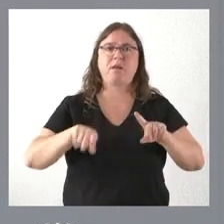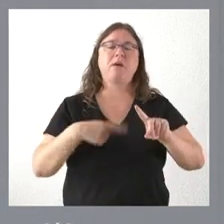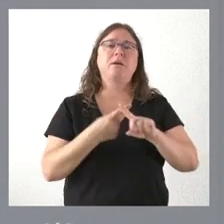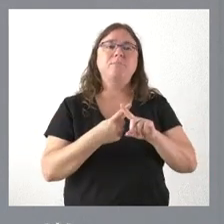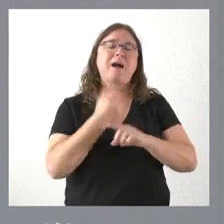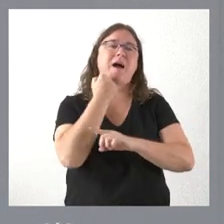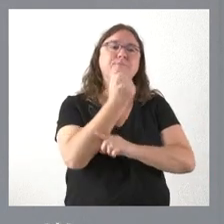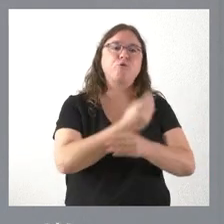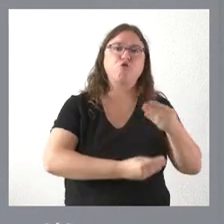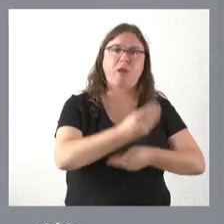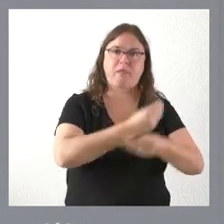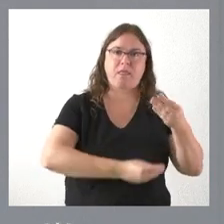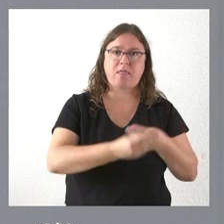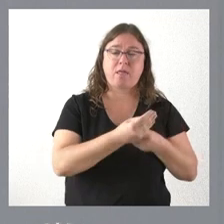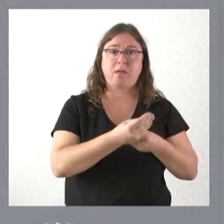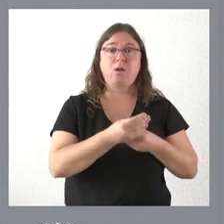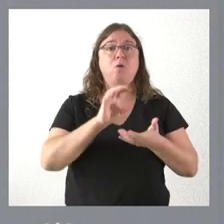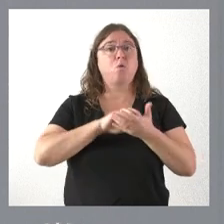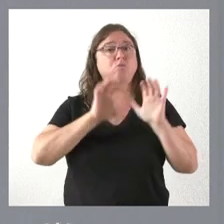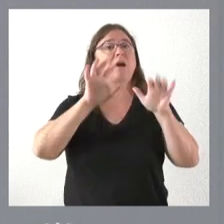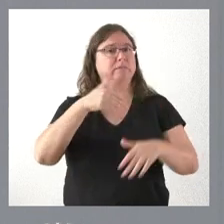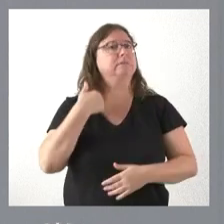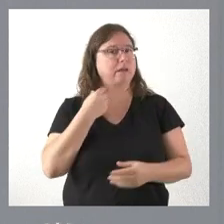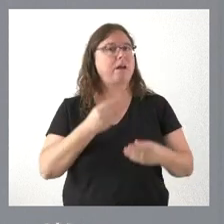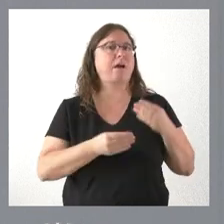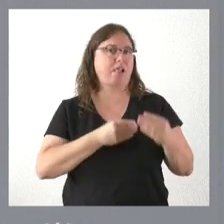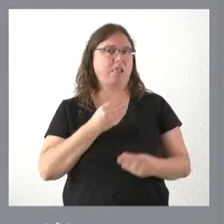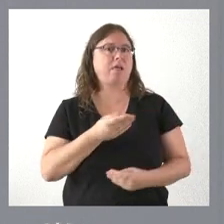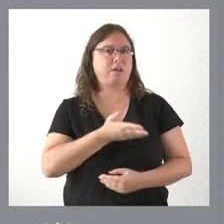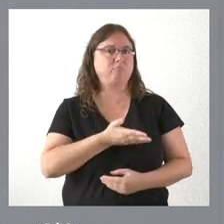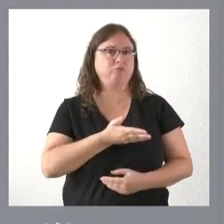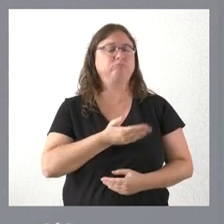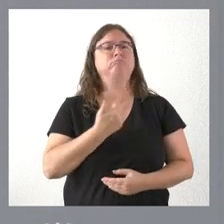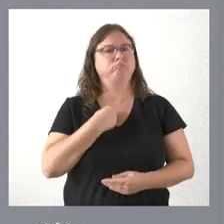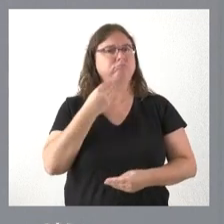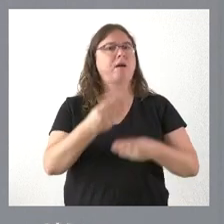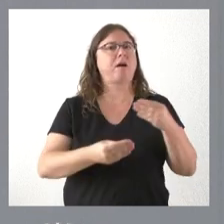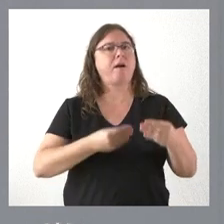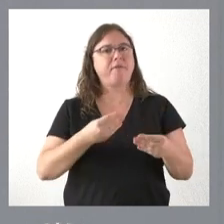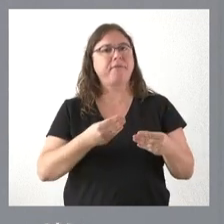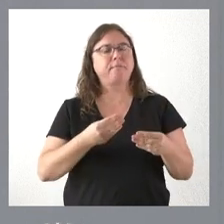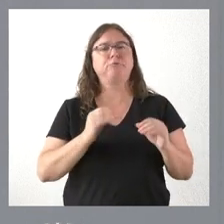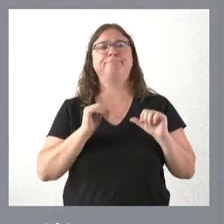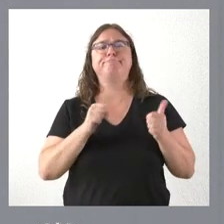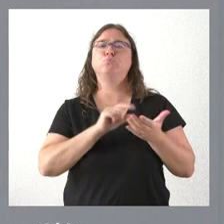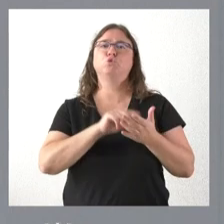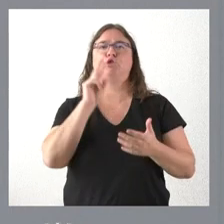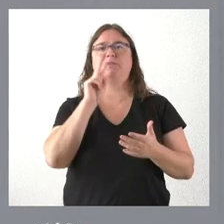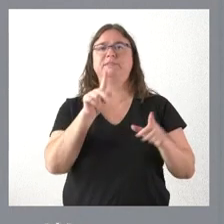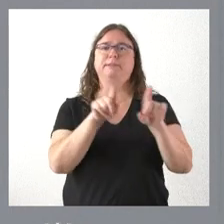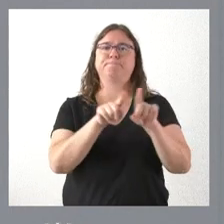apoyo a la natalidad desde la junta de Castilla y león lo venimos haciendo como ustedes apuntan lo venimos haciendo desde el punto de vista